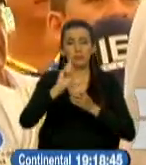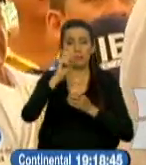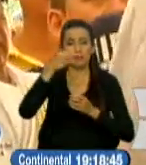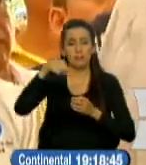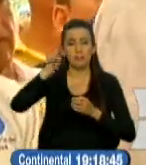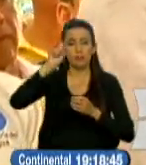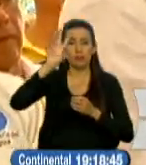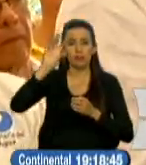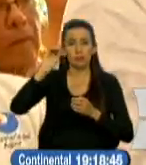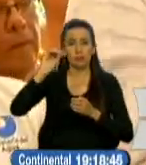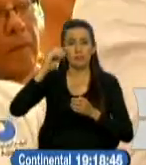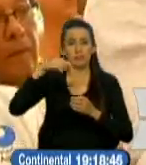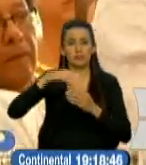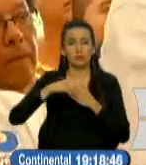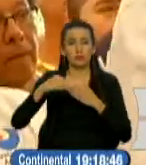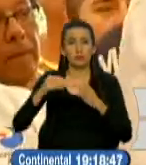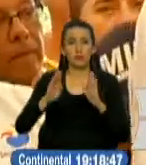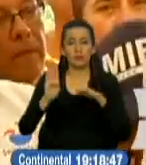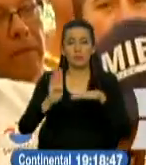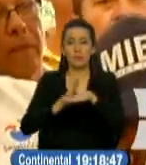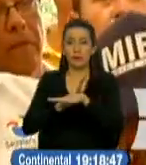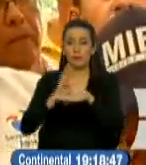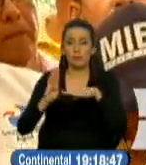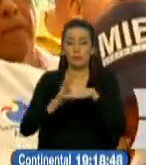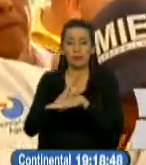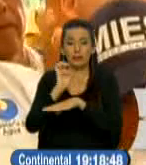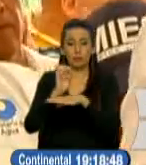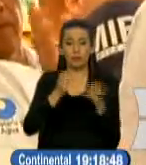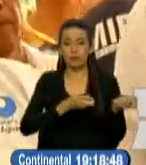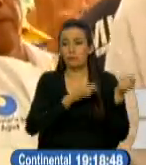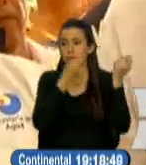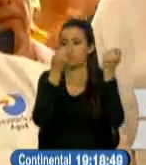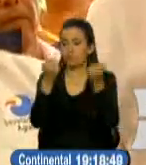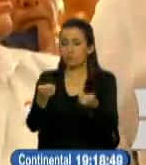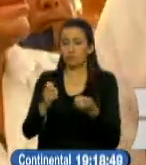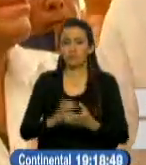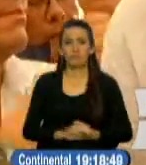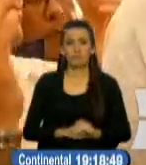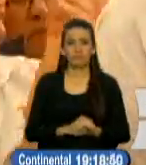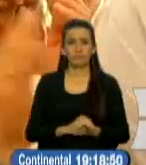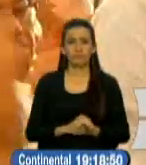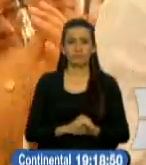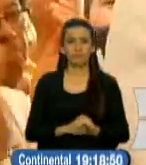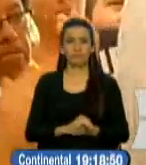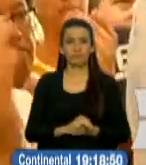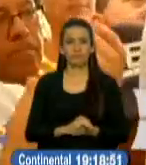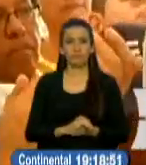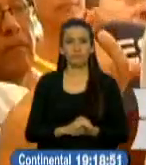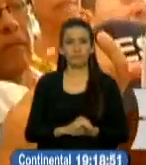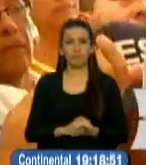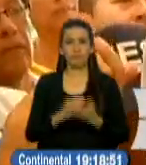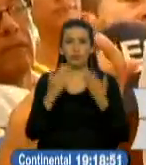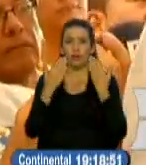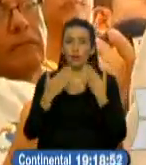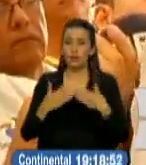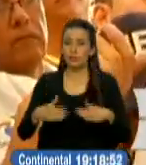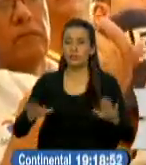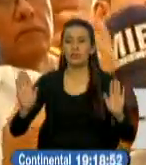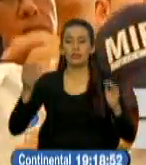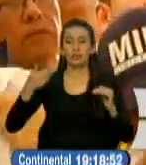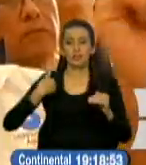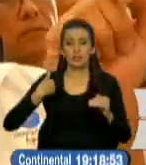por parte de Ban Ecuador para los agricultores en condiciones especiales. Los que ya tengan